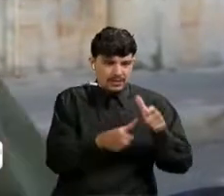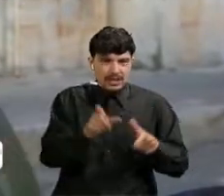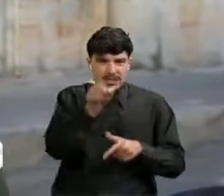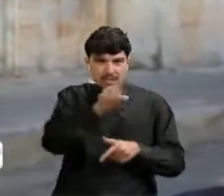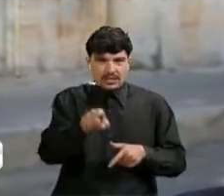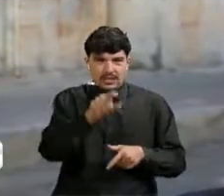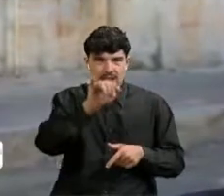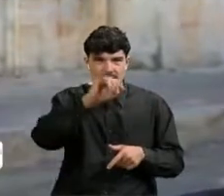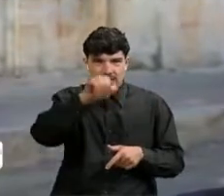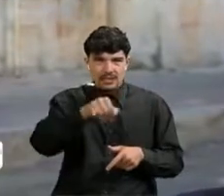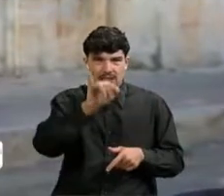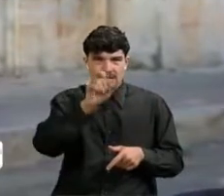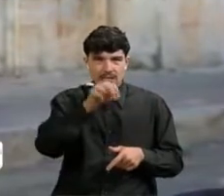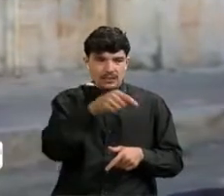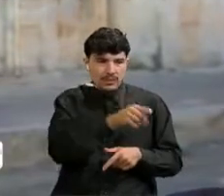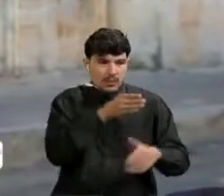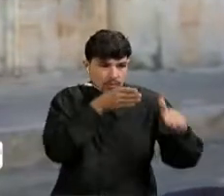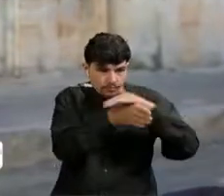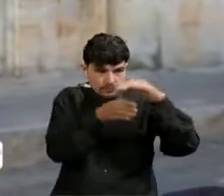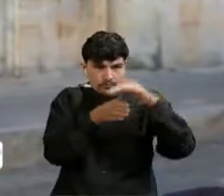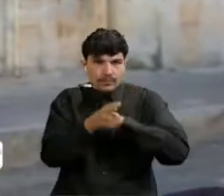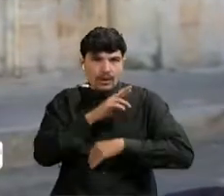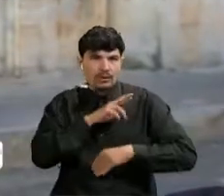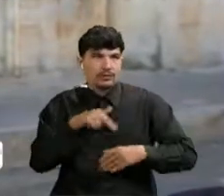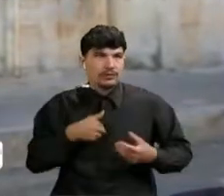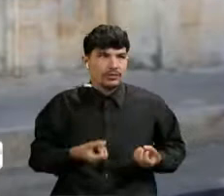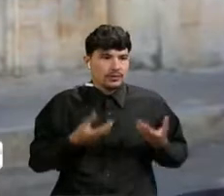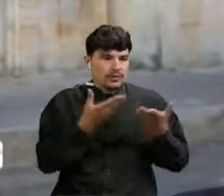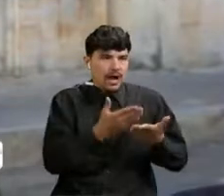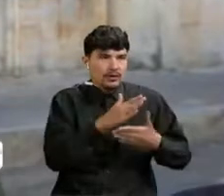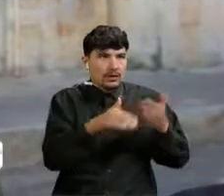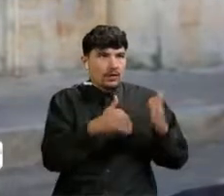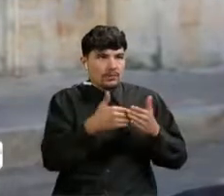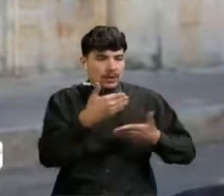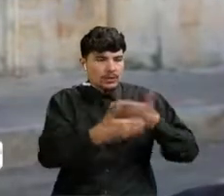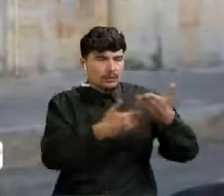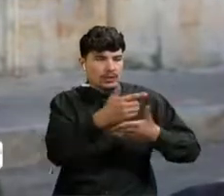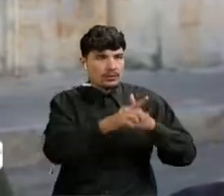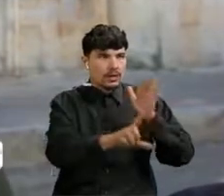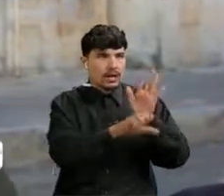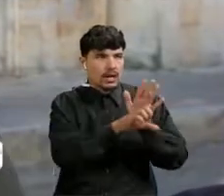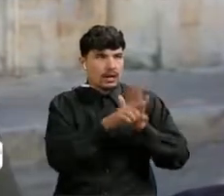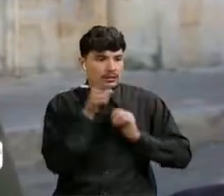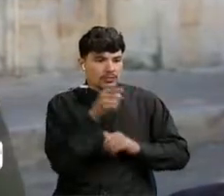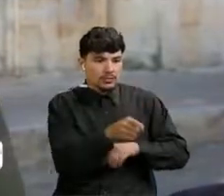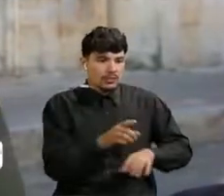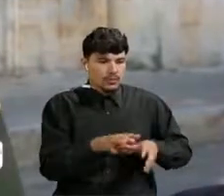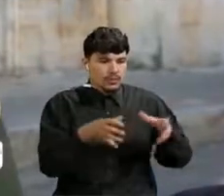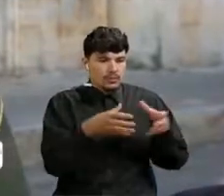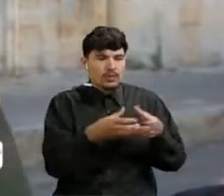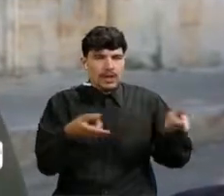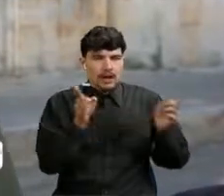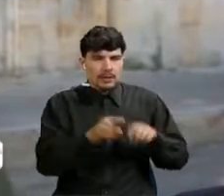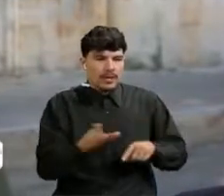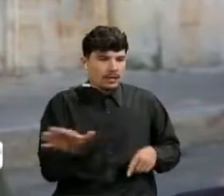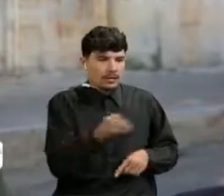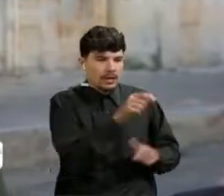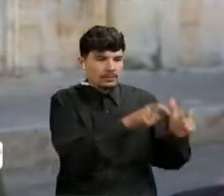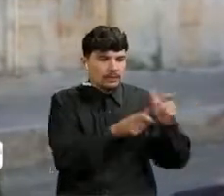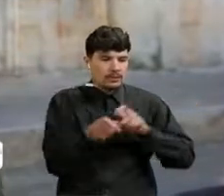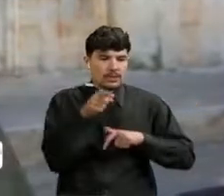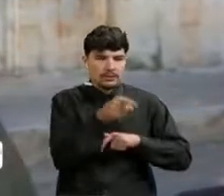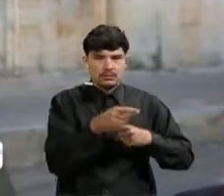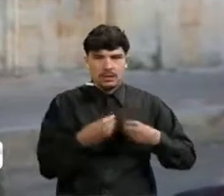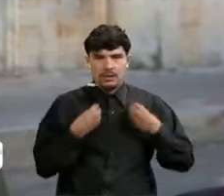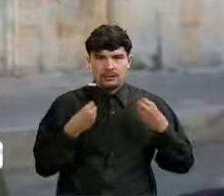caso hacer un allanamiento en flagrancia brindemos pues todo el aspecto legal no sólo al grupo sino también a las personas que allí habitan